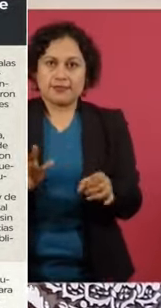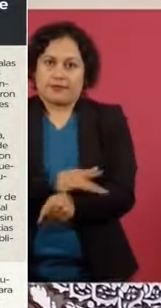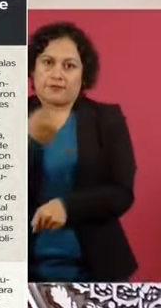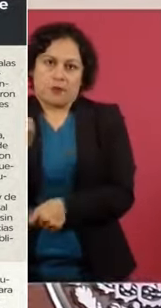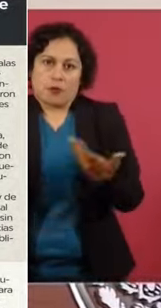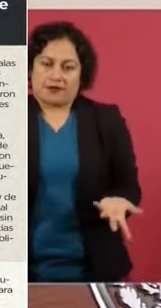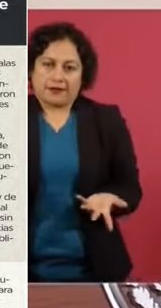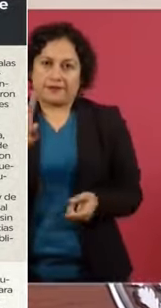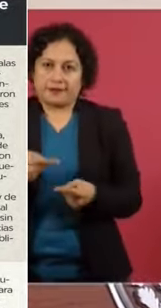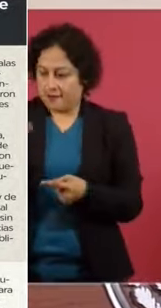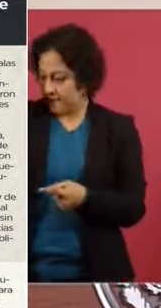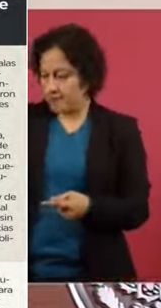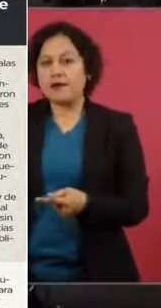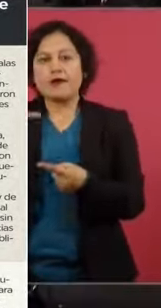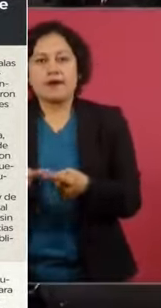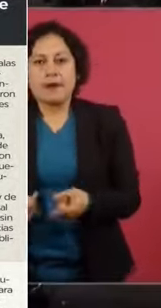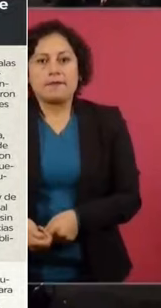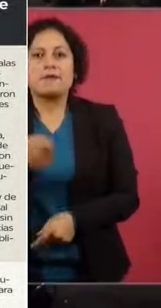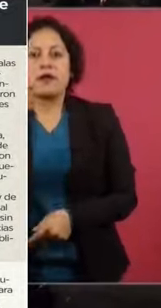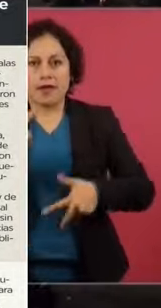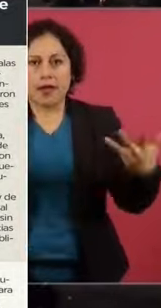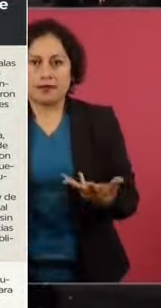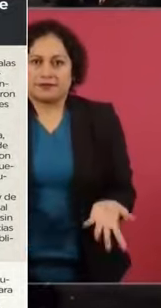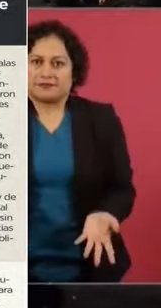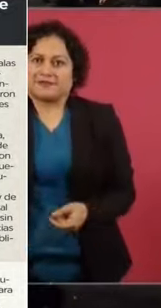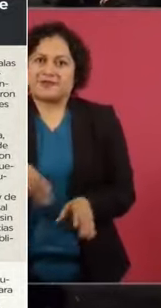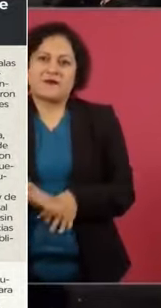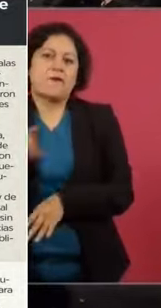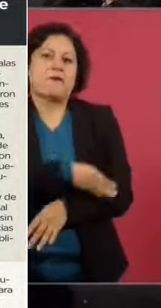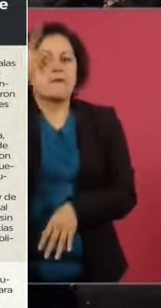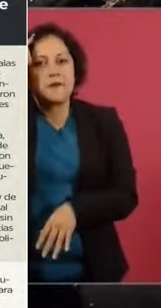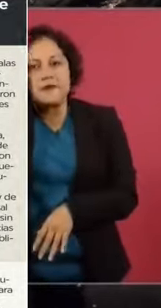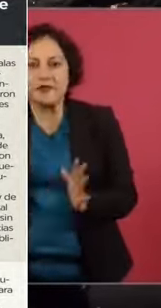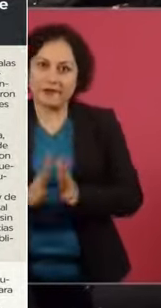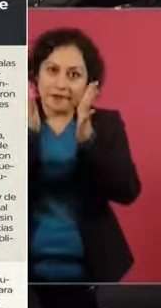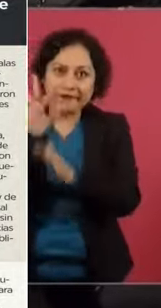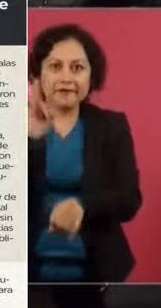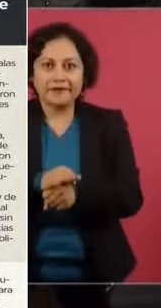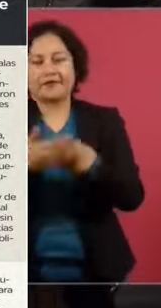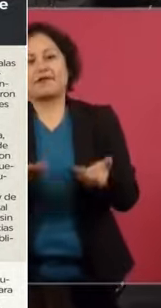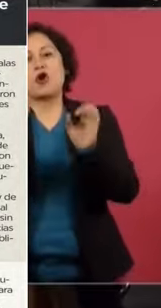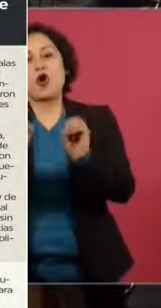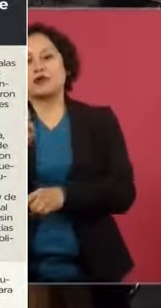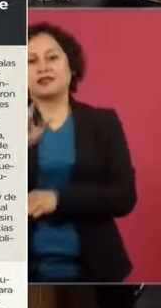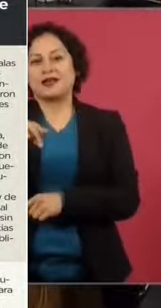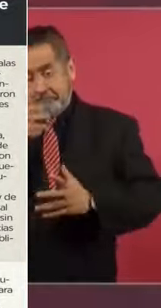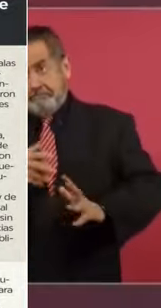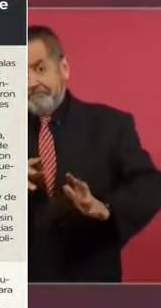historia, ¿no? Como si Porfirio Díaz hubiera sido un demócrata, o Salinas un demócrata, o todos los que